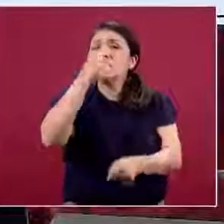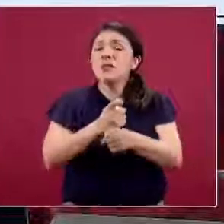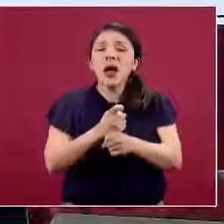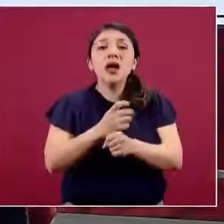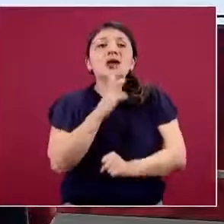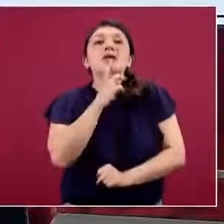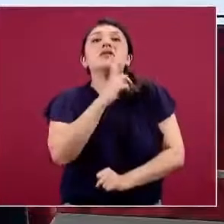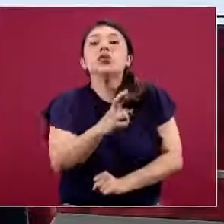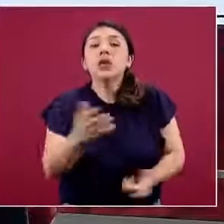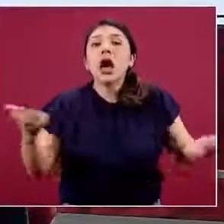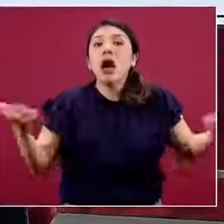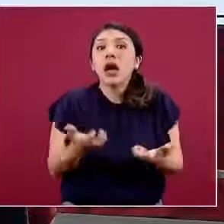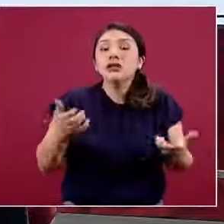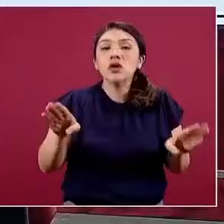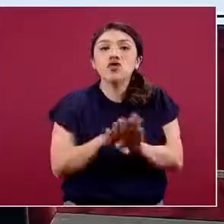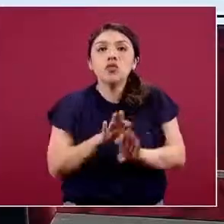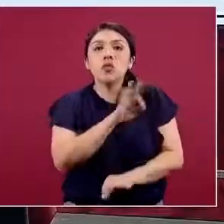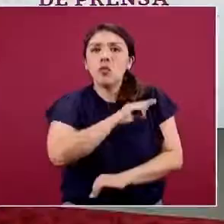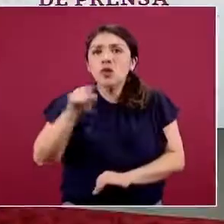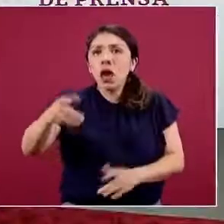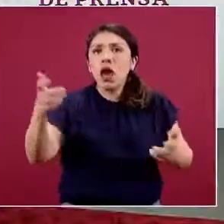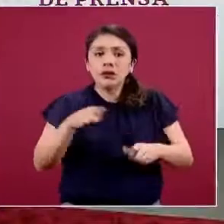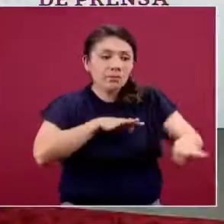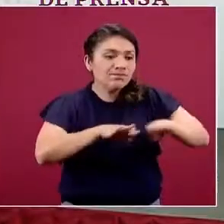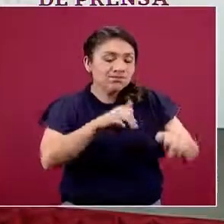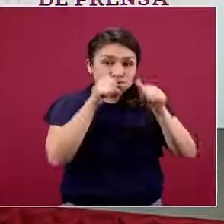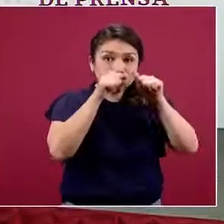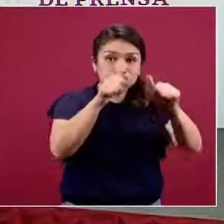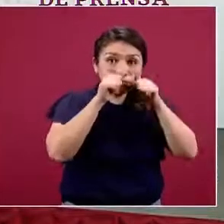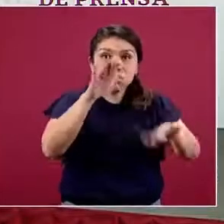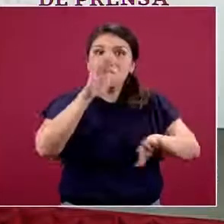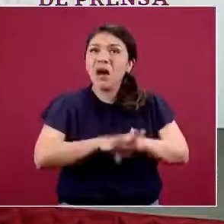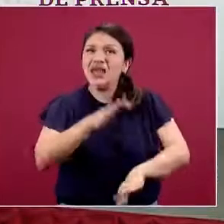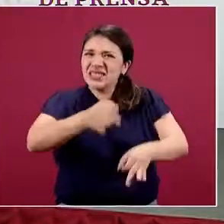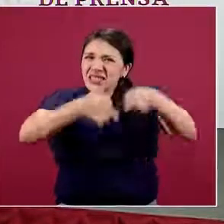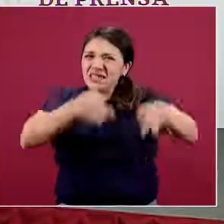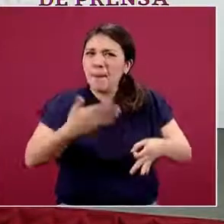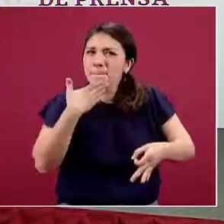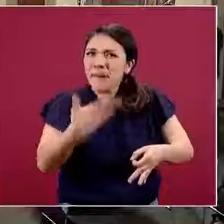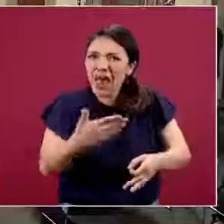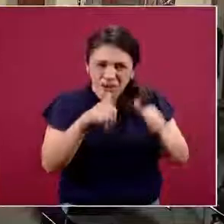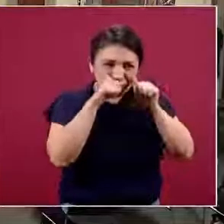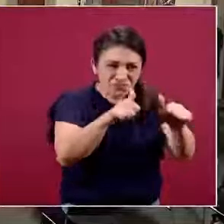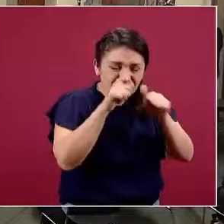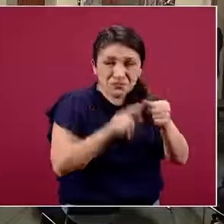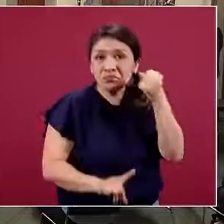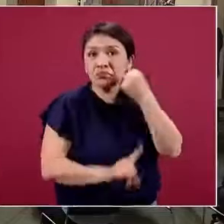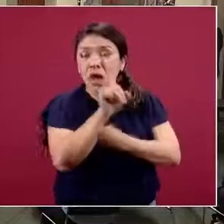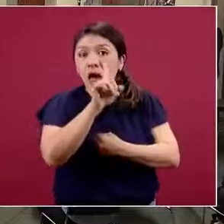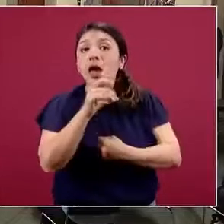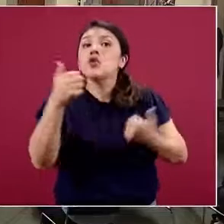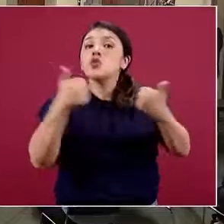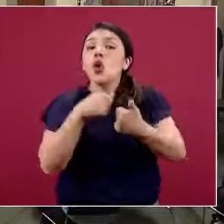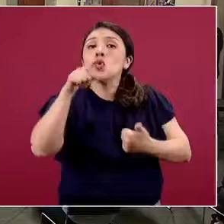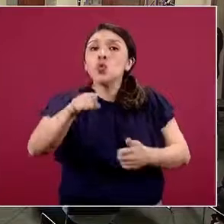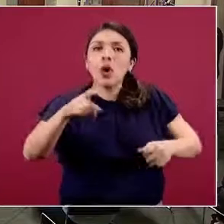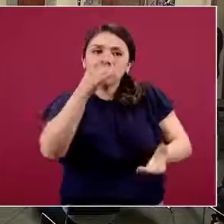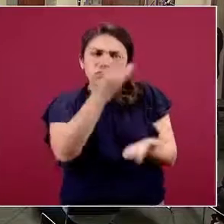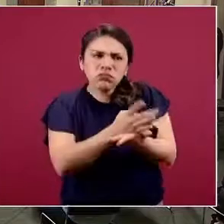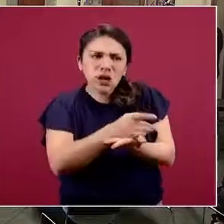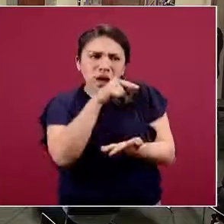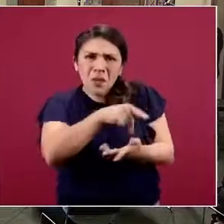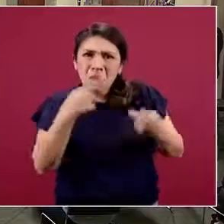al primer respondiente, para que pueda atender de manera oportuna y eficaz y sobre todo identificar al paciente